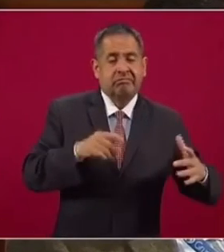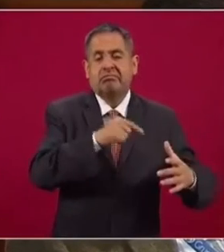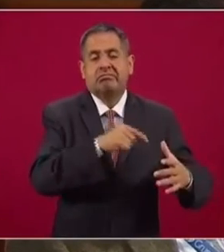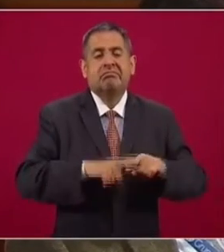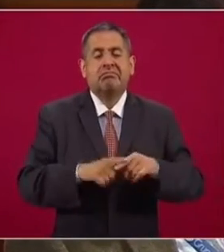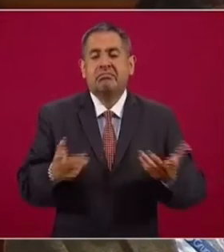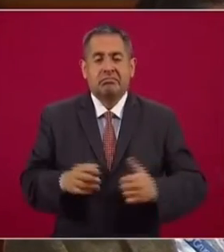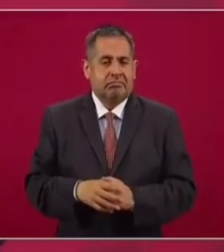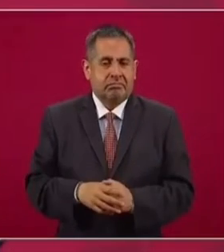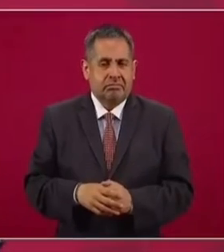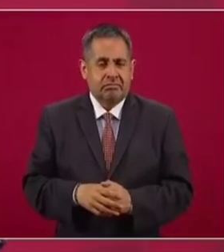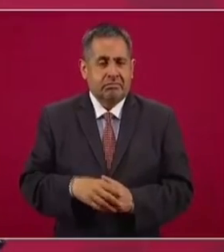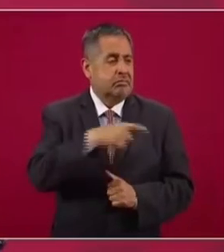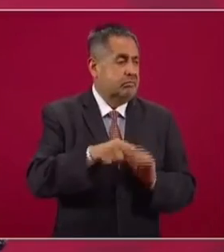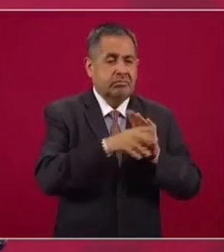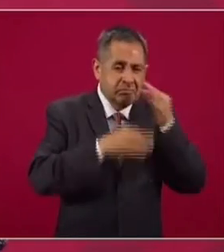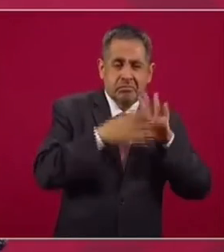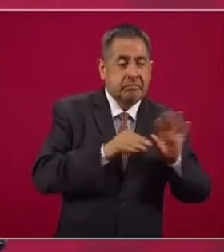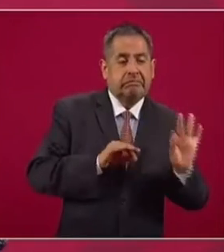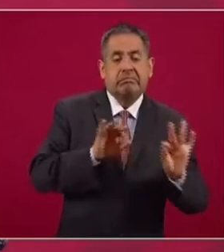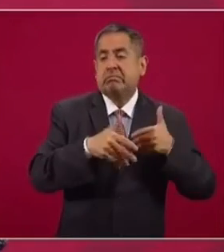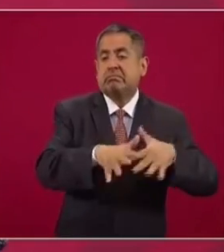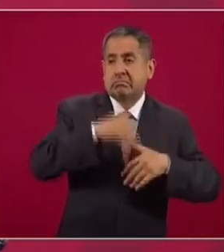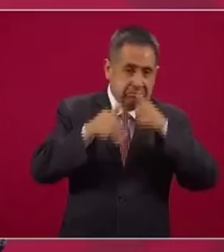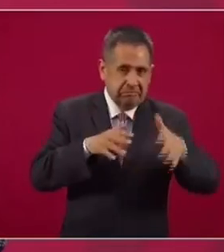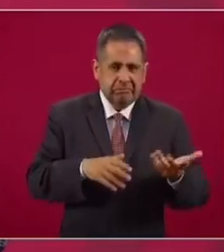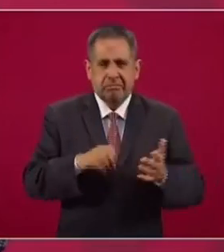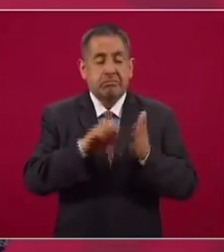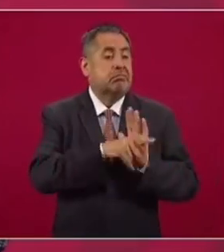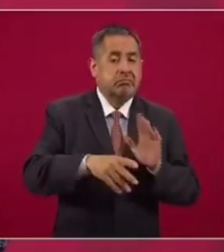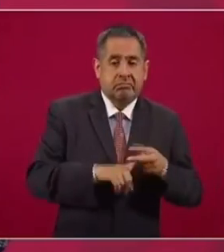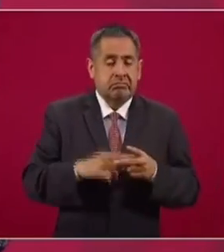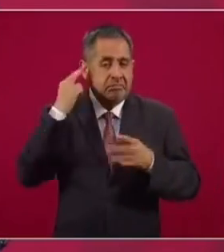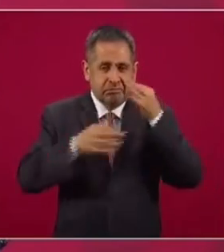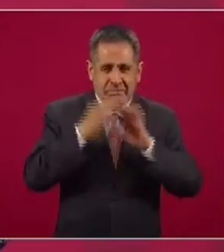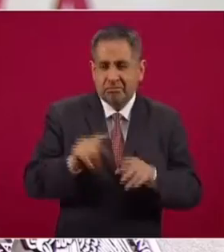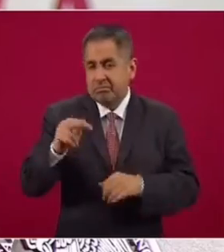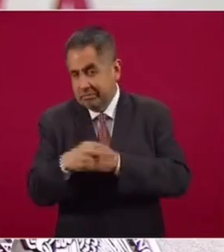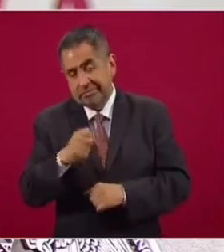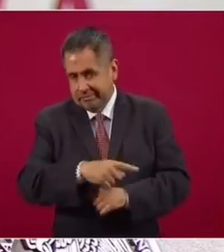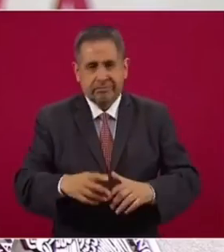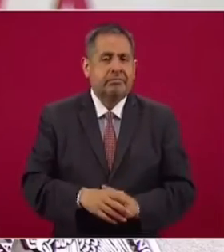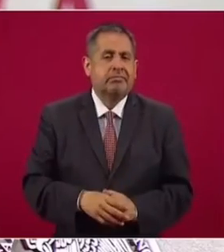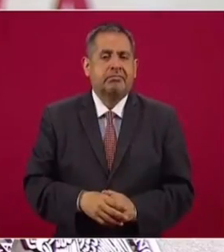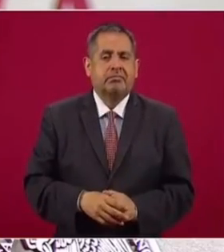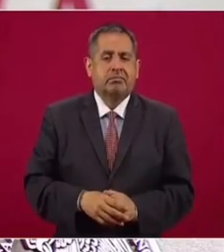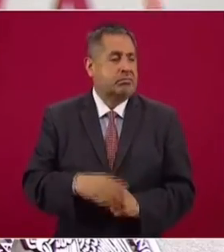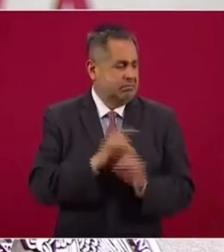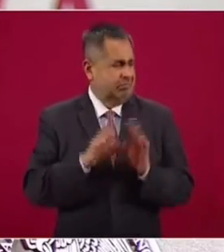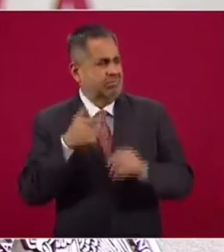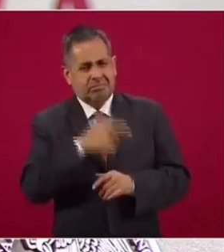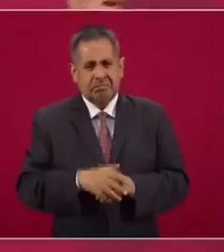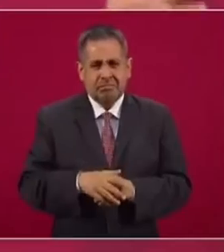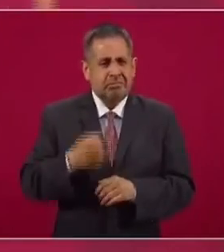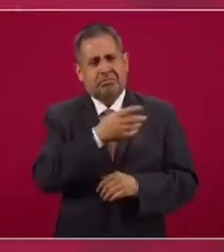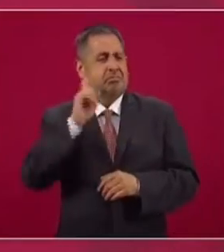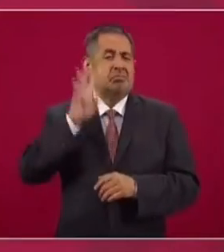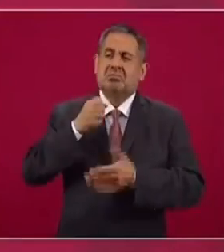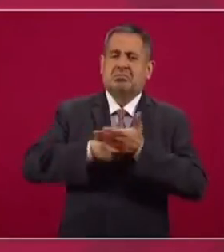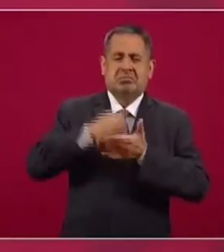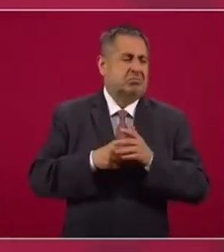¿sí?, por medios de información, periódicos, estaciones de radio, la televisión, de repente salen